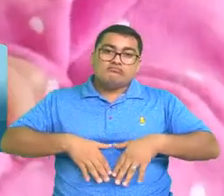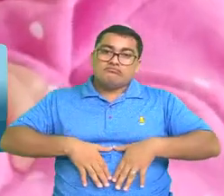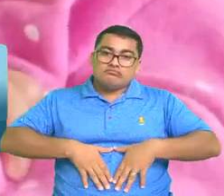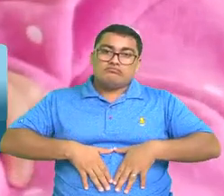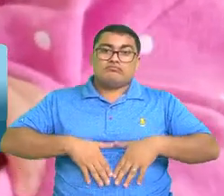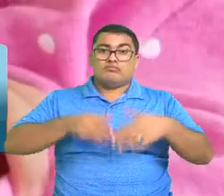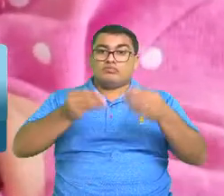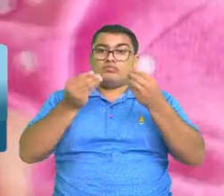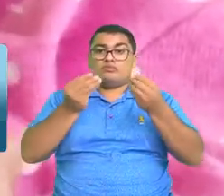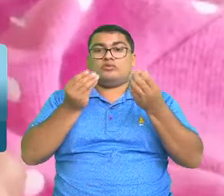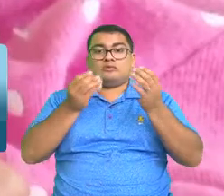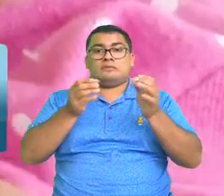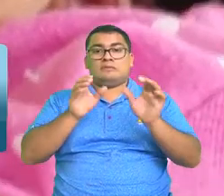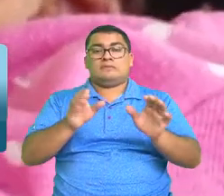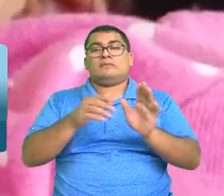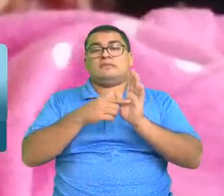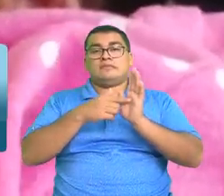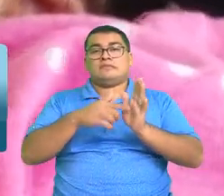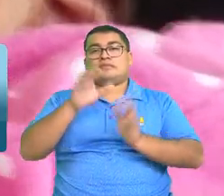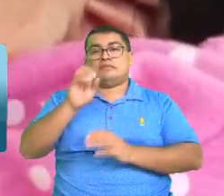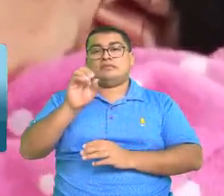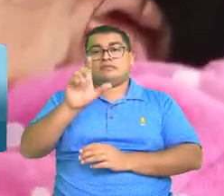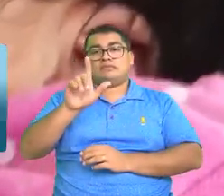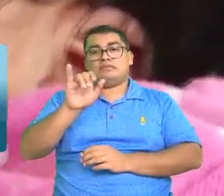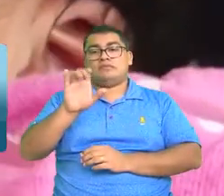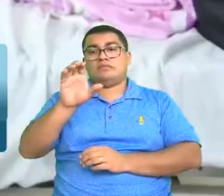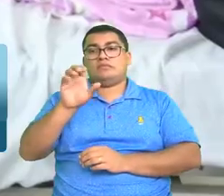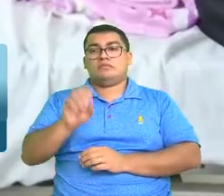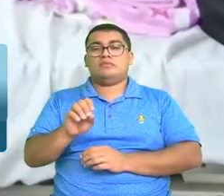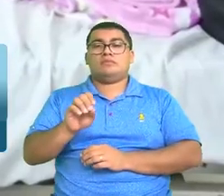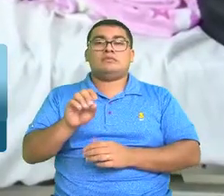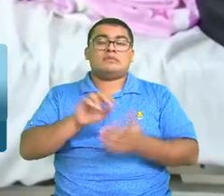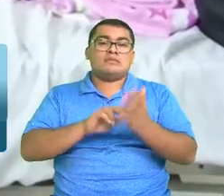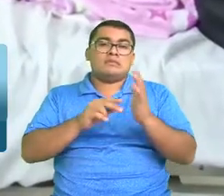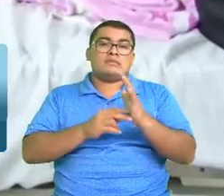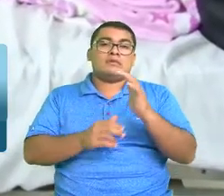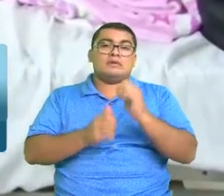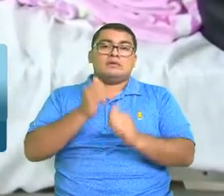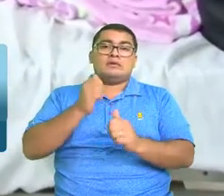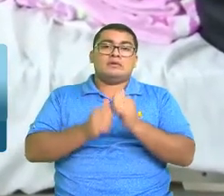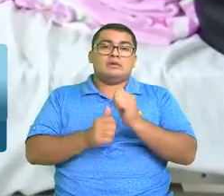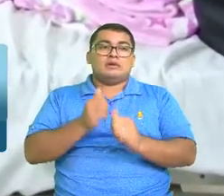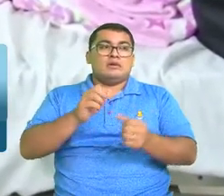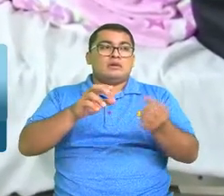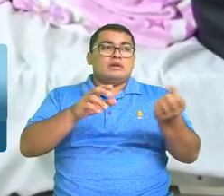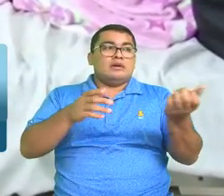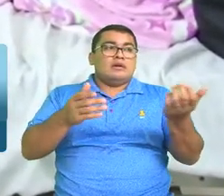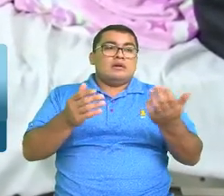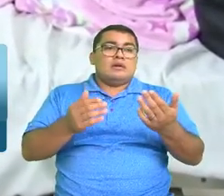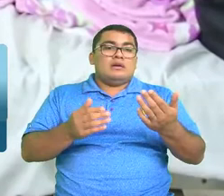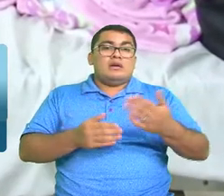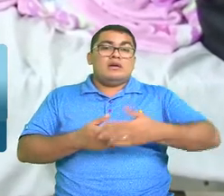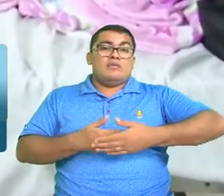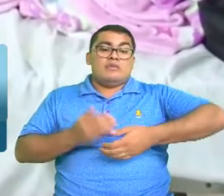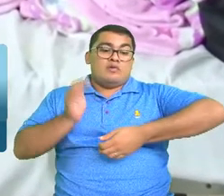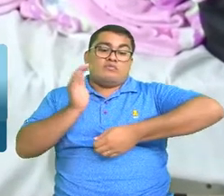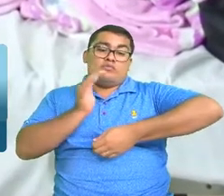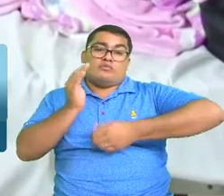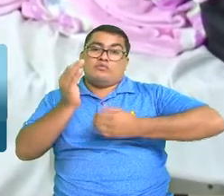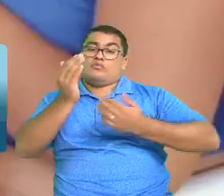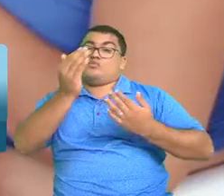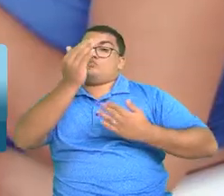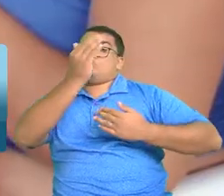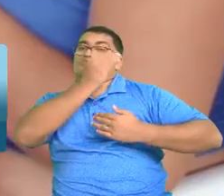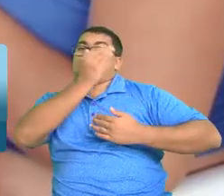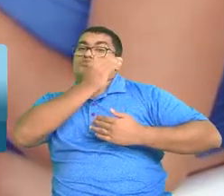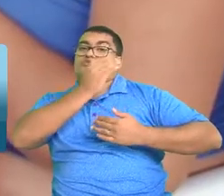muchas cosas, no solamente una intolerancia a la lactosa, ¿verdad? Puede ser que no le sacaron los gases muy bien al niño. Sí, de